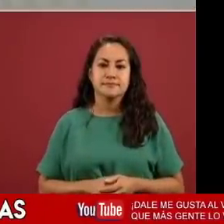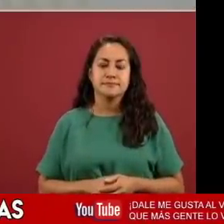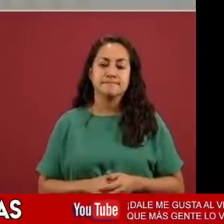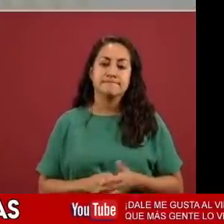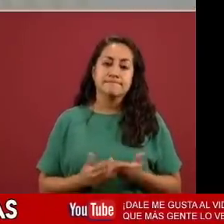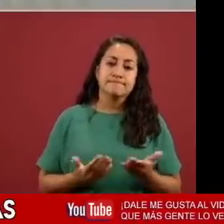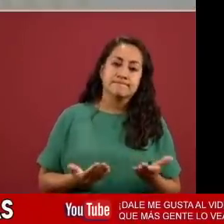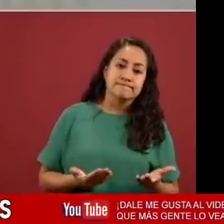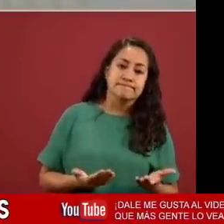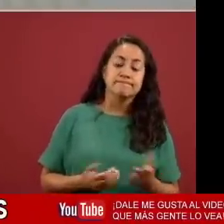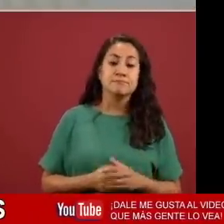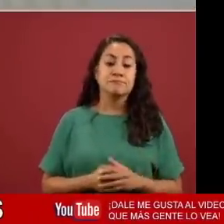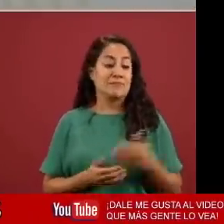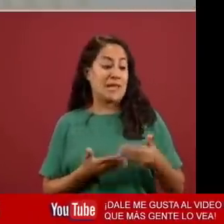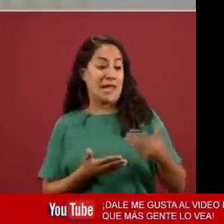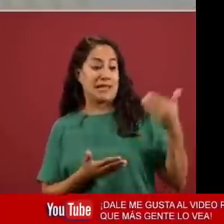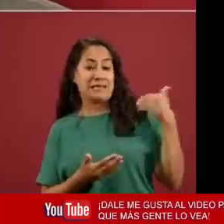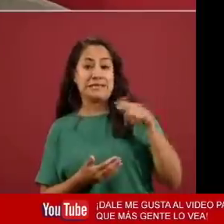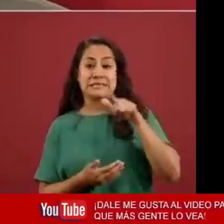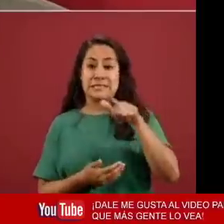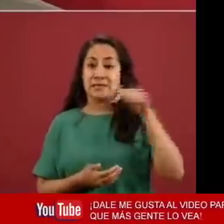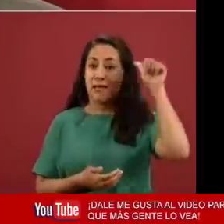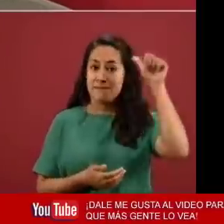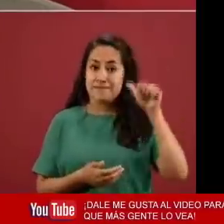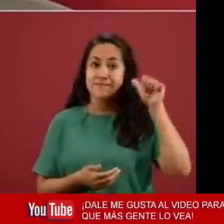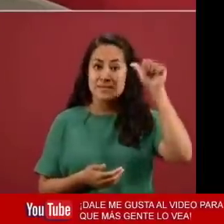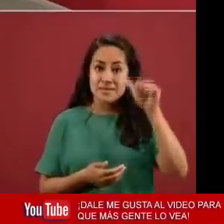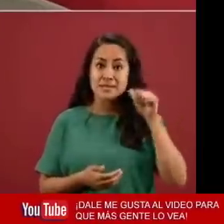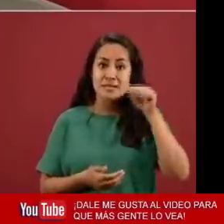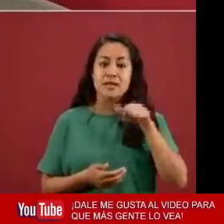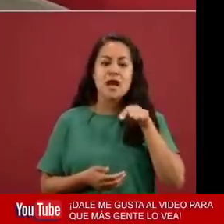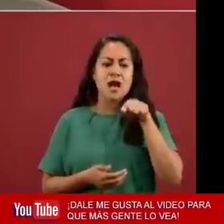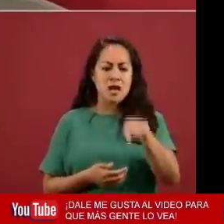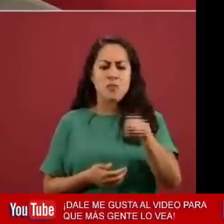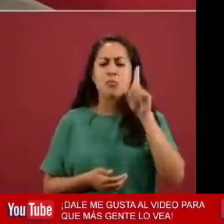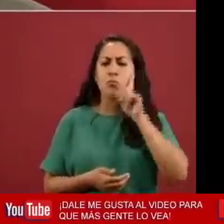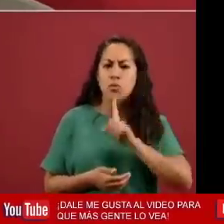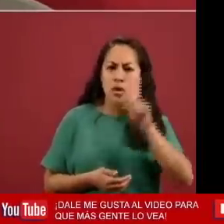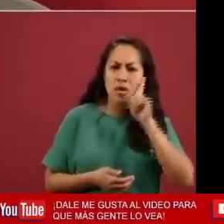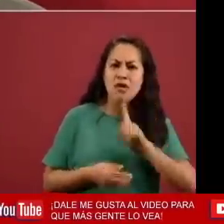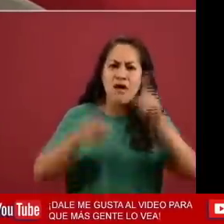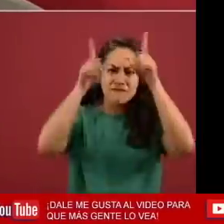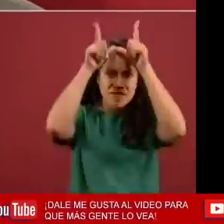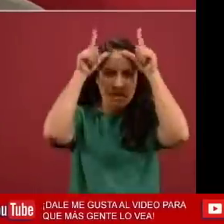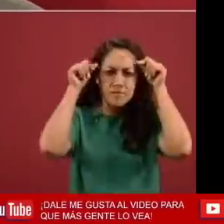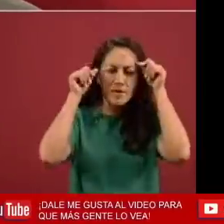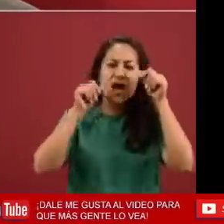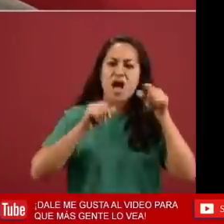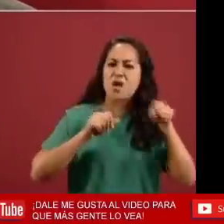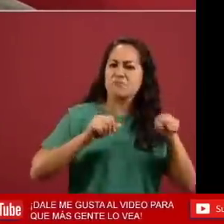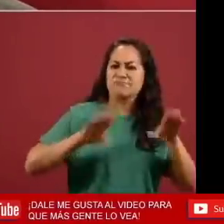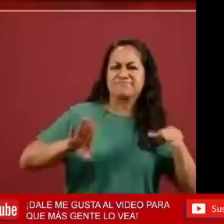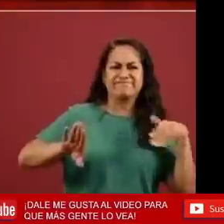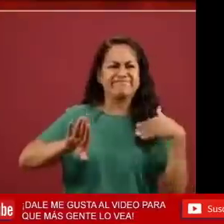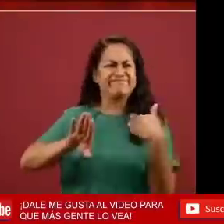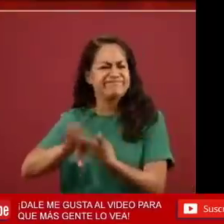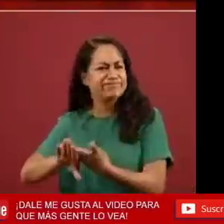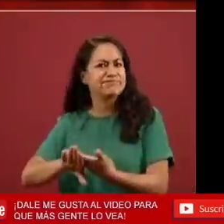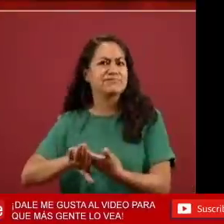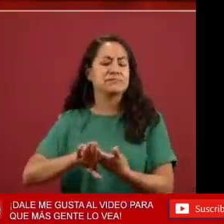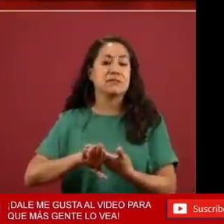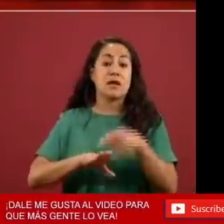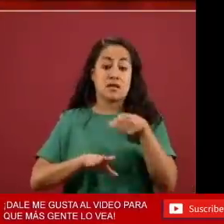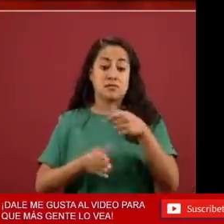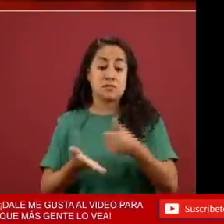día 17 de abril fue agredida una compañera enfermera en una zona del norte de la ciudad